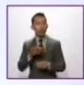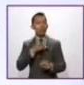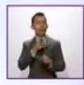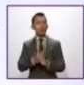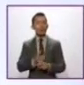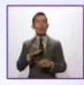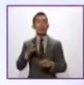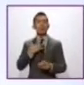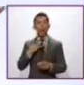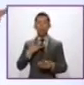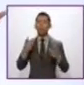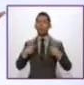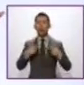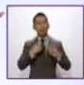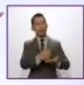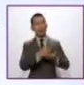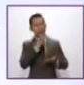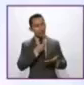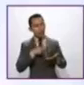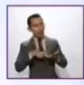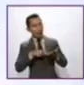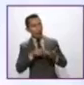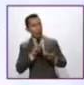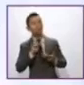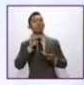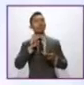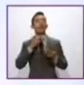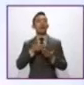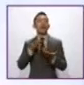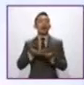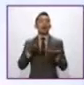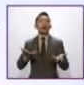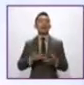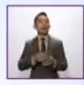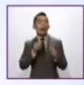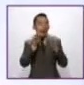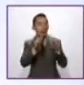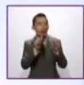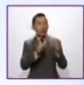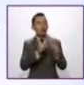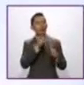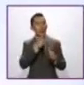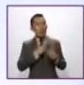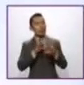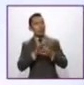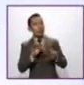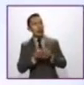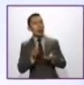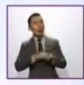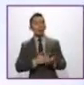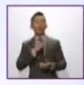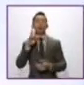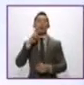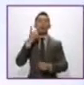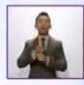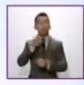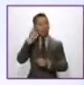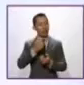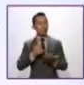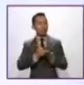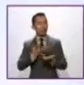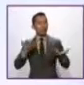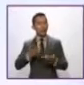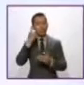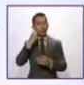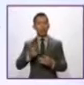la tenemos con los ciudadanos. Lo único que tenemos que hacer es precisamente escucharlos y tener voluntad de poder ejercitar las acciones